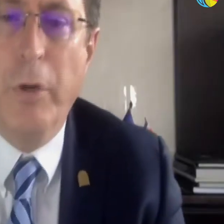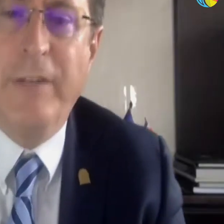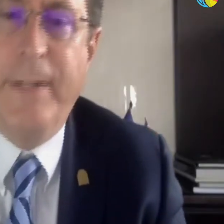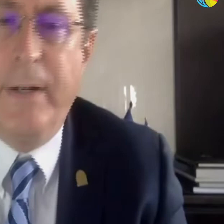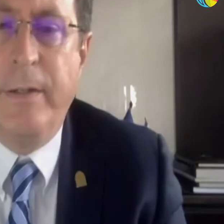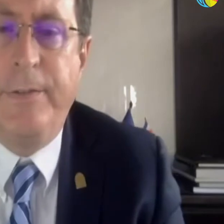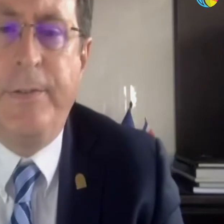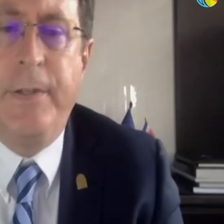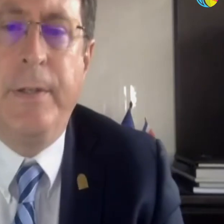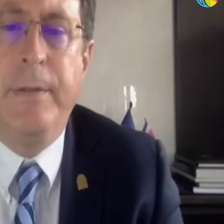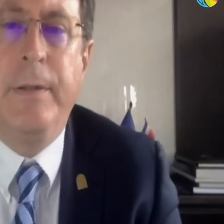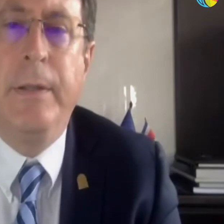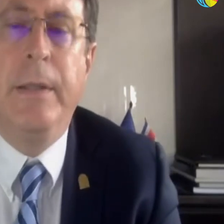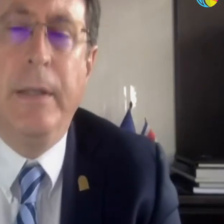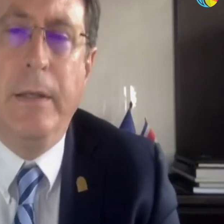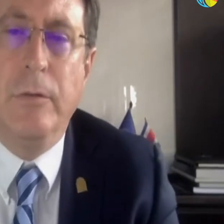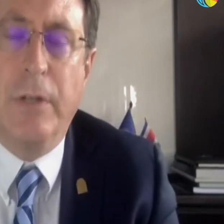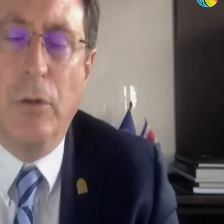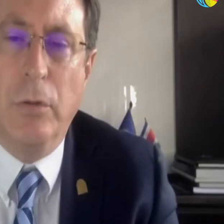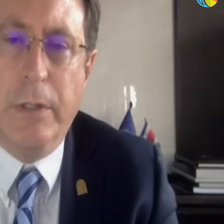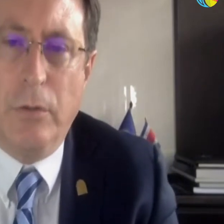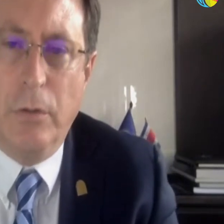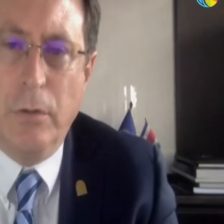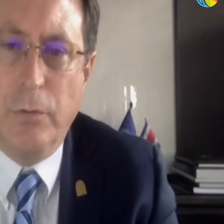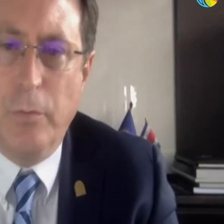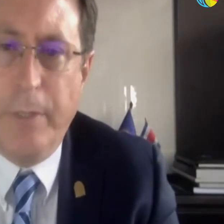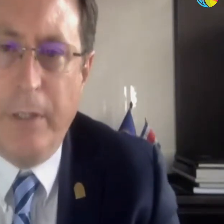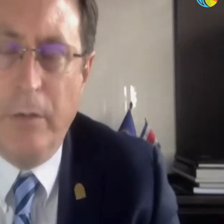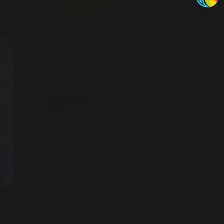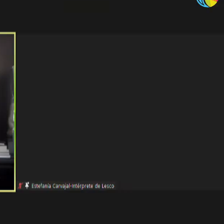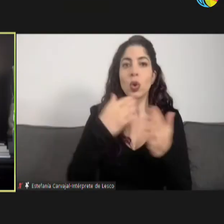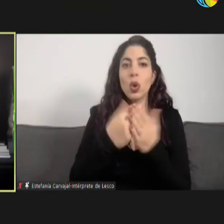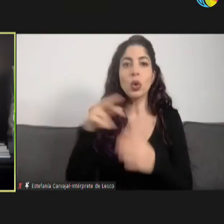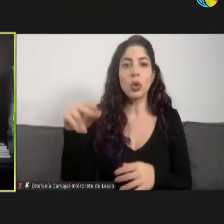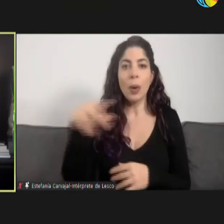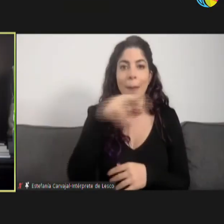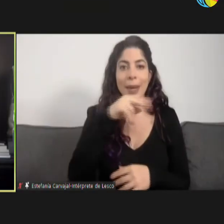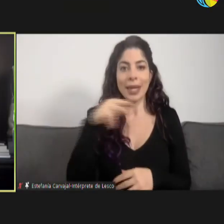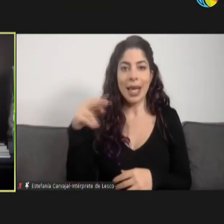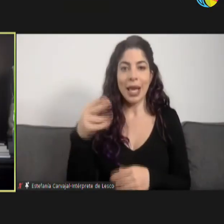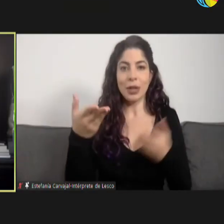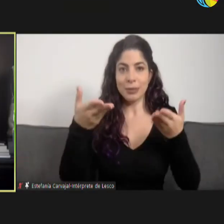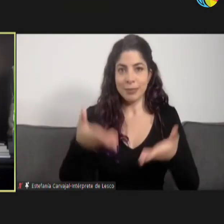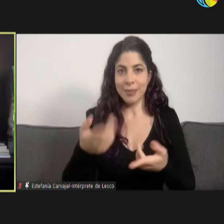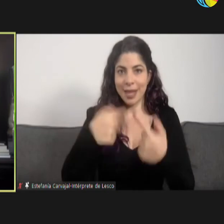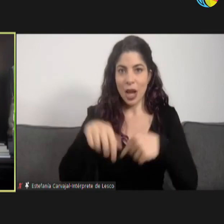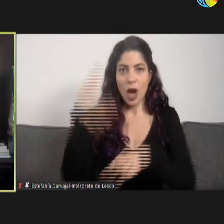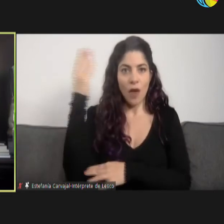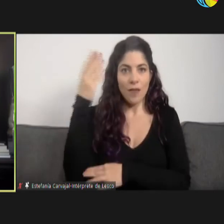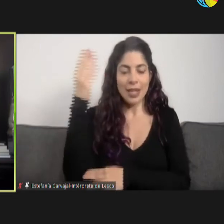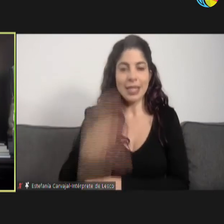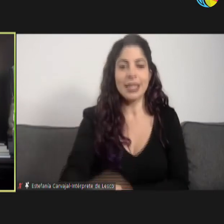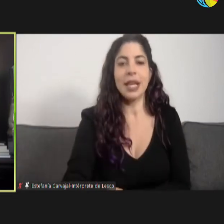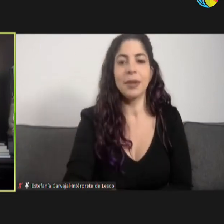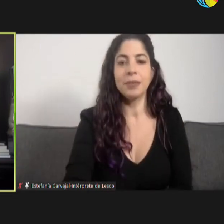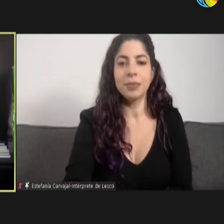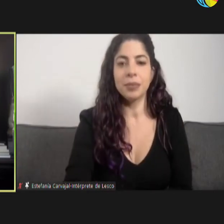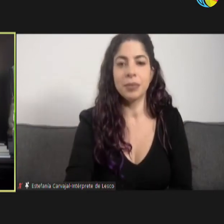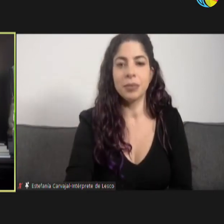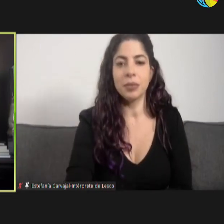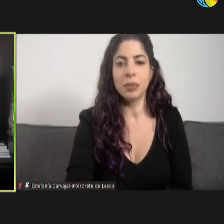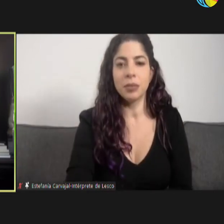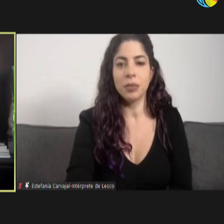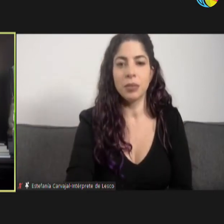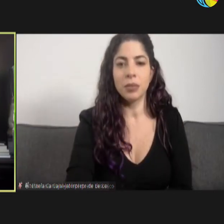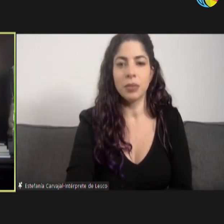Muy buenas tardes. Saludo a todos los compañeros que están en esta conferencia de prensa y un saludo al